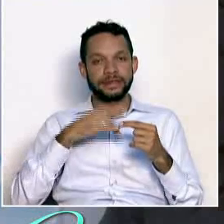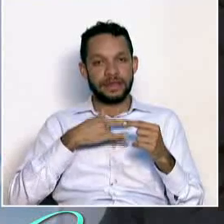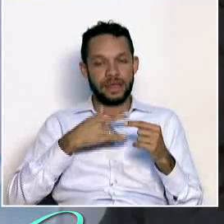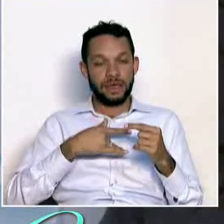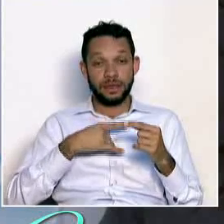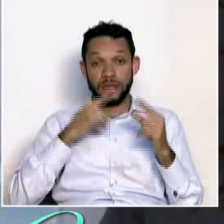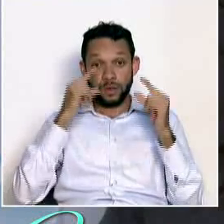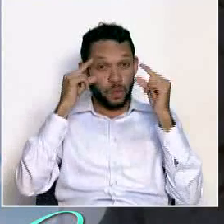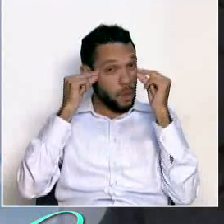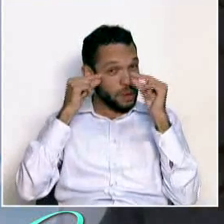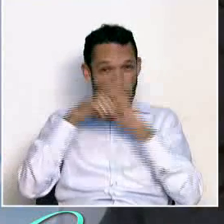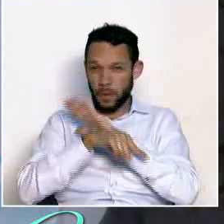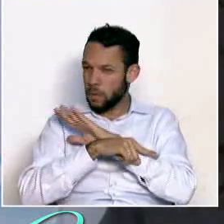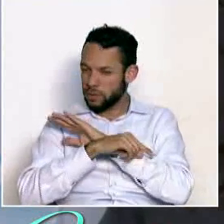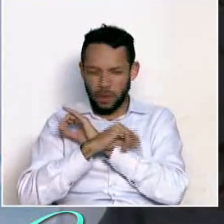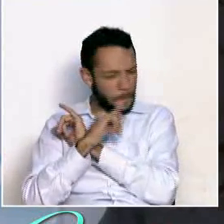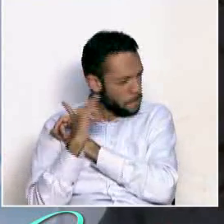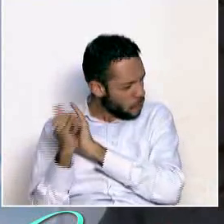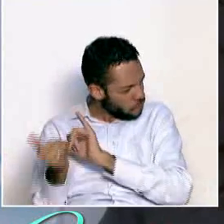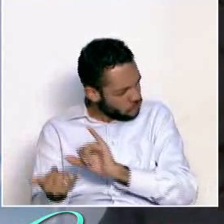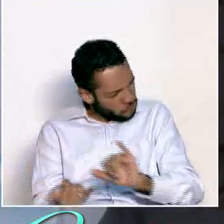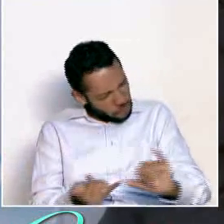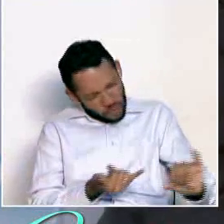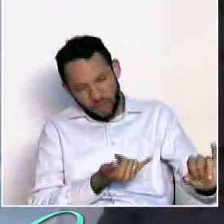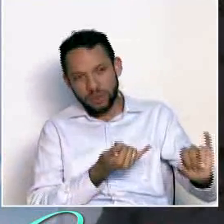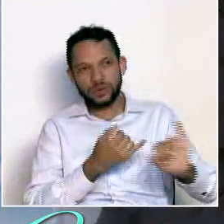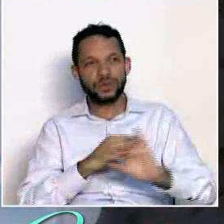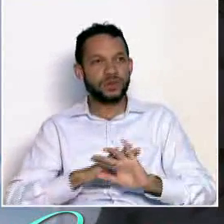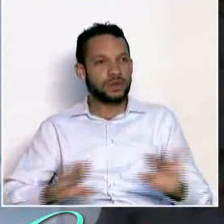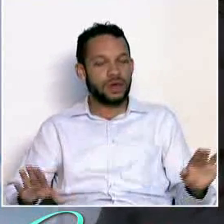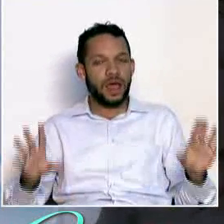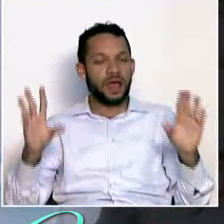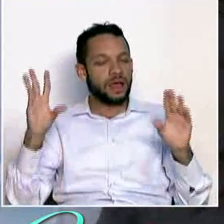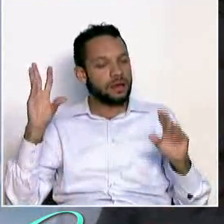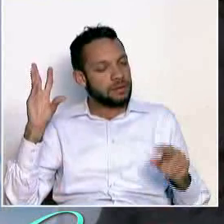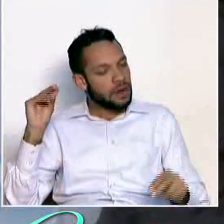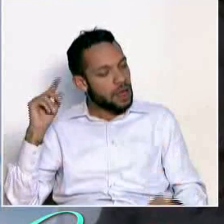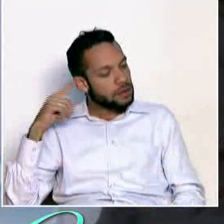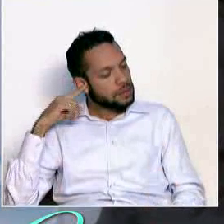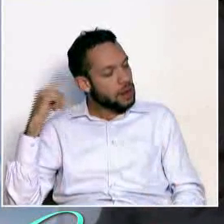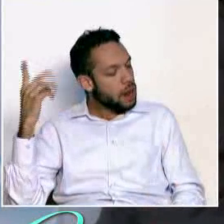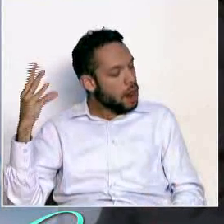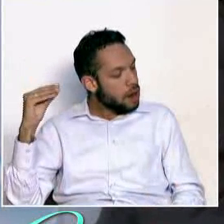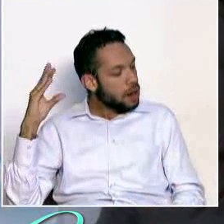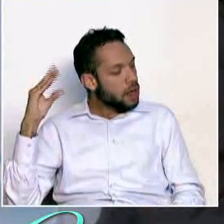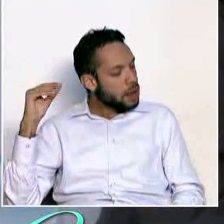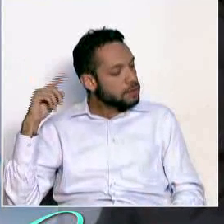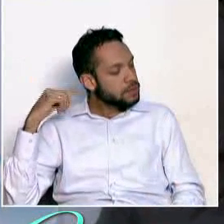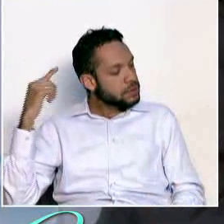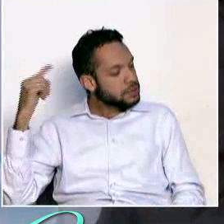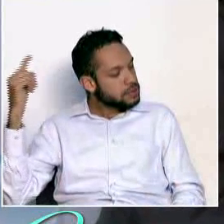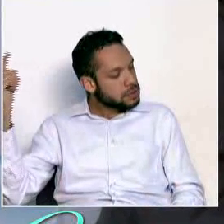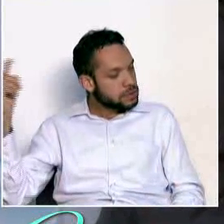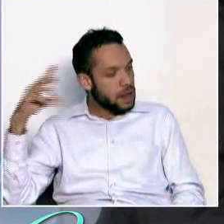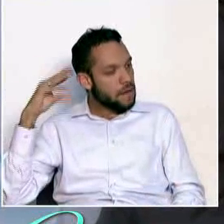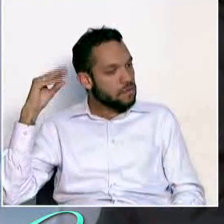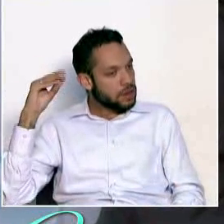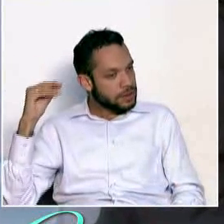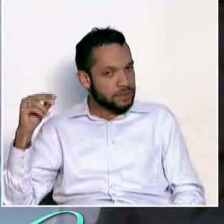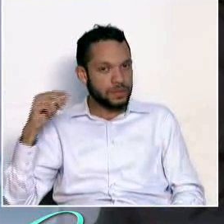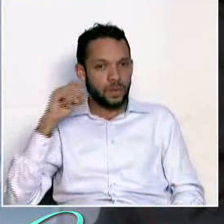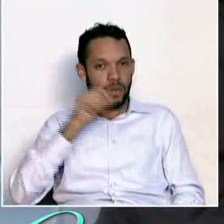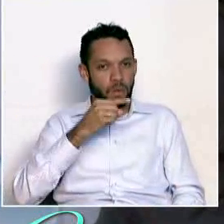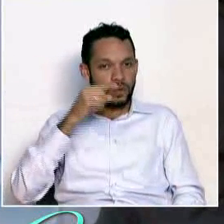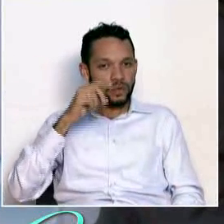será totalmente profunda. Al escuchar mi voz contar progresivamente del 1 al